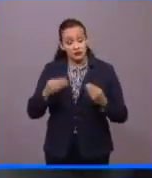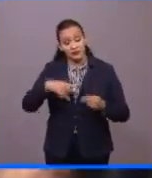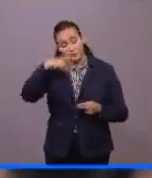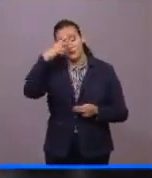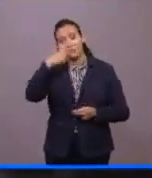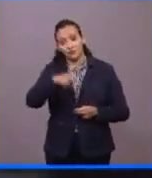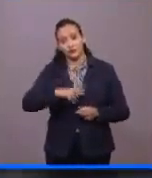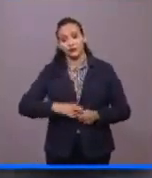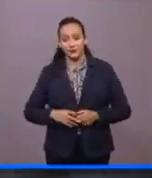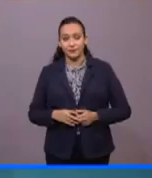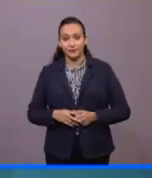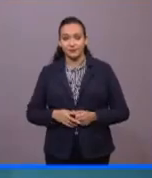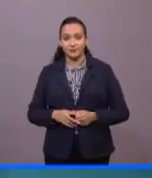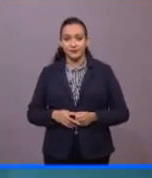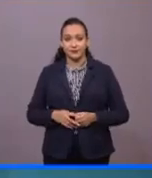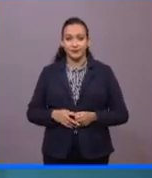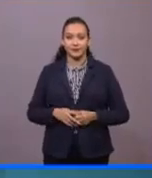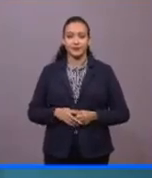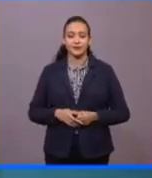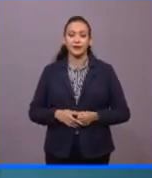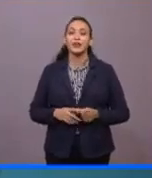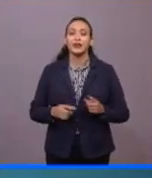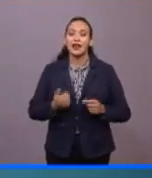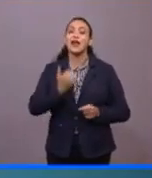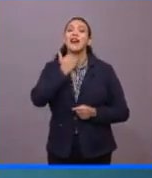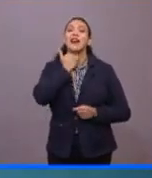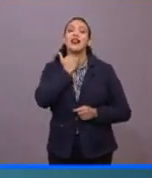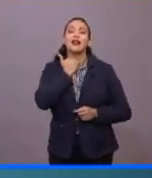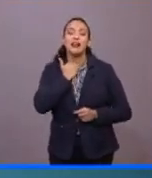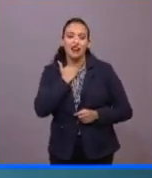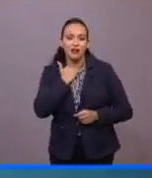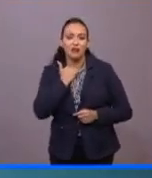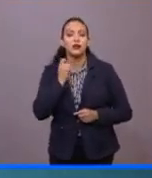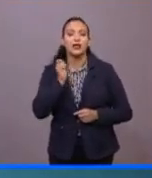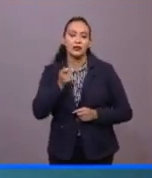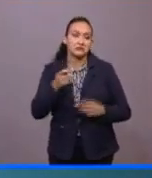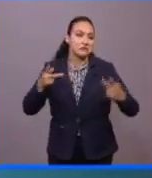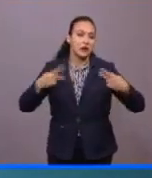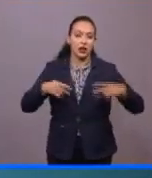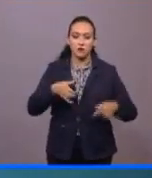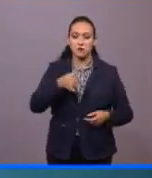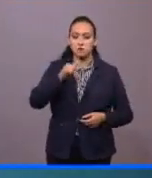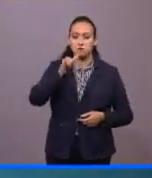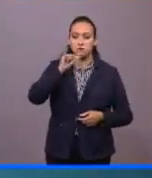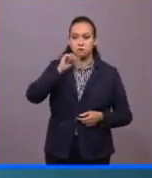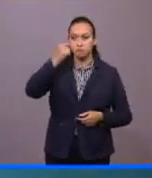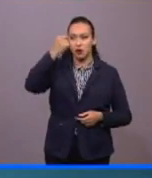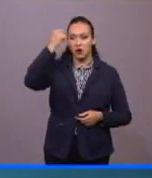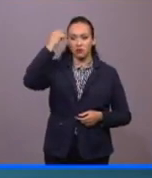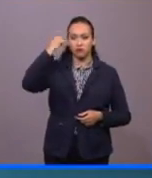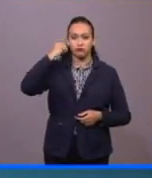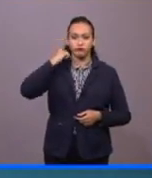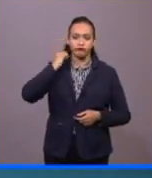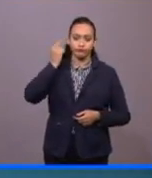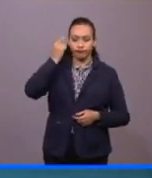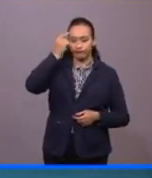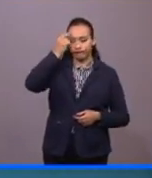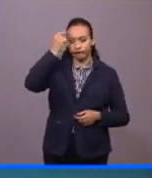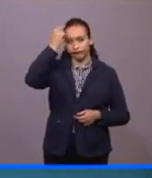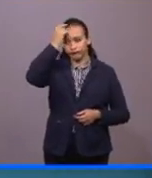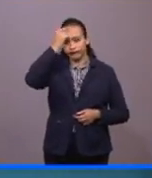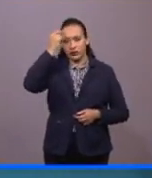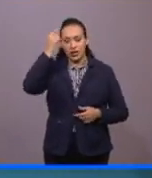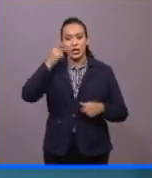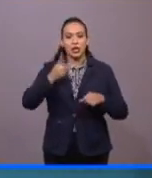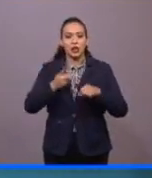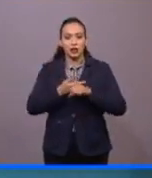testimonios de profesionales de la salud. Dado que el alcohol es un depresor del sistema nervioso central, pues se permite más